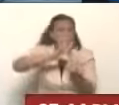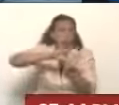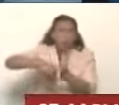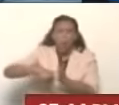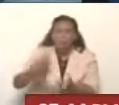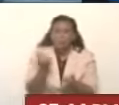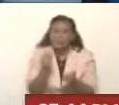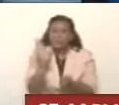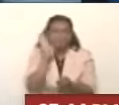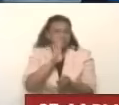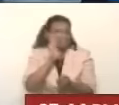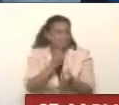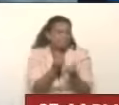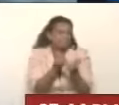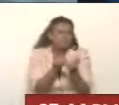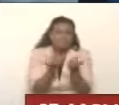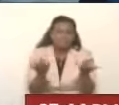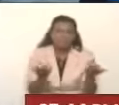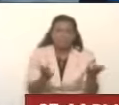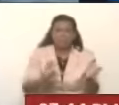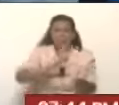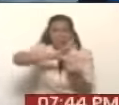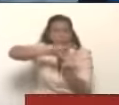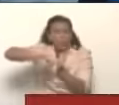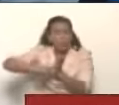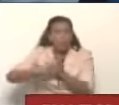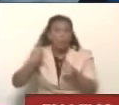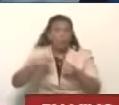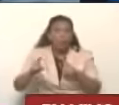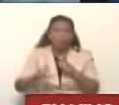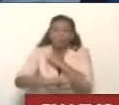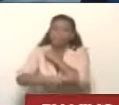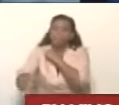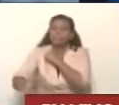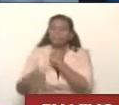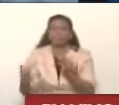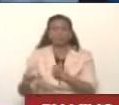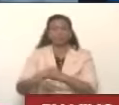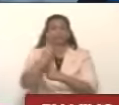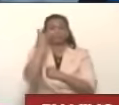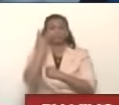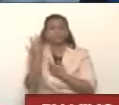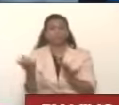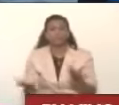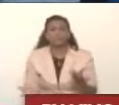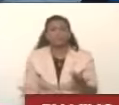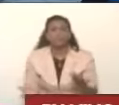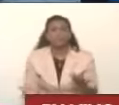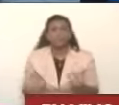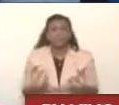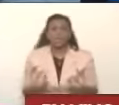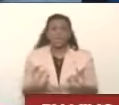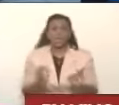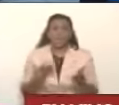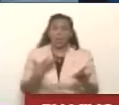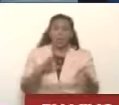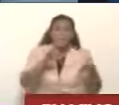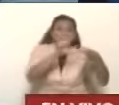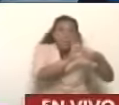es la corrupción, y usted lo ha dicho muchas veces, y otra cosa es la traición. Y vincularse a la extrema